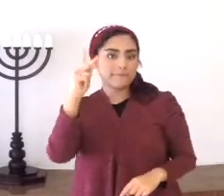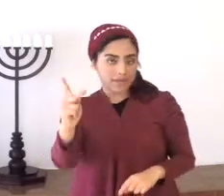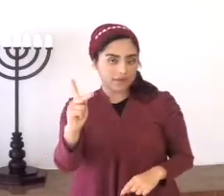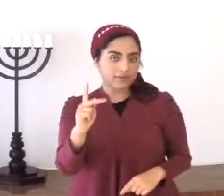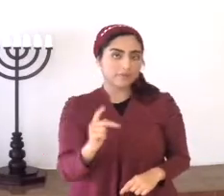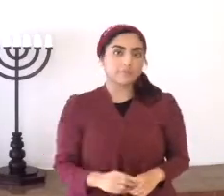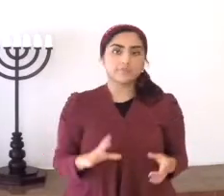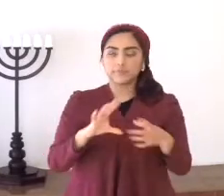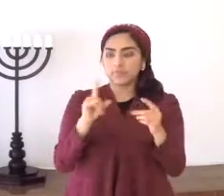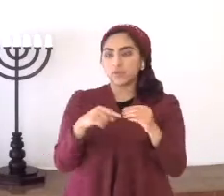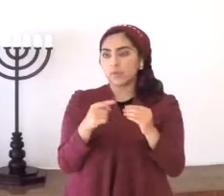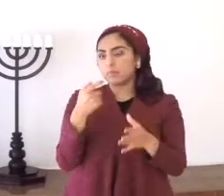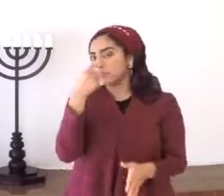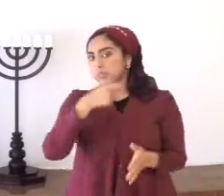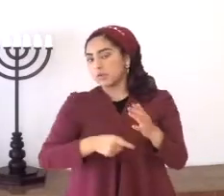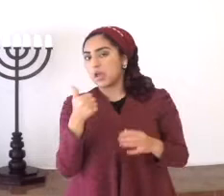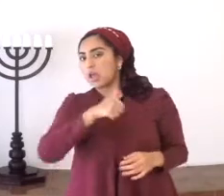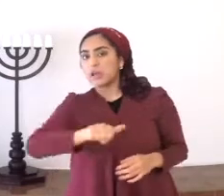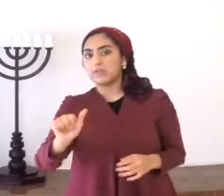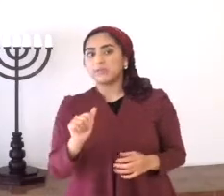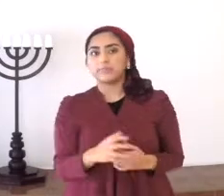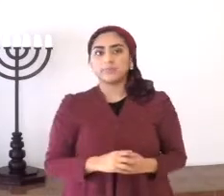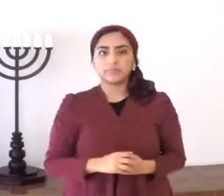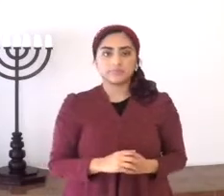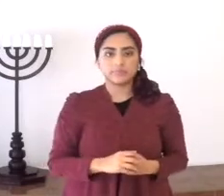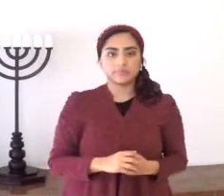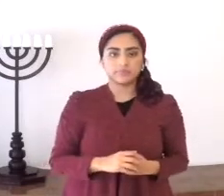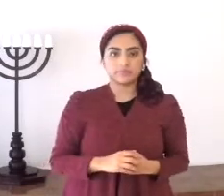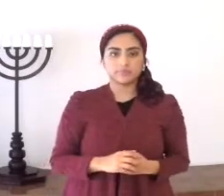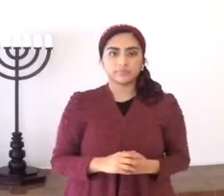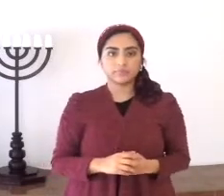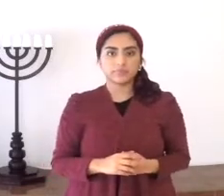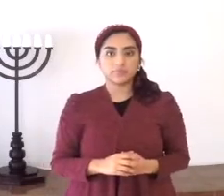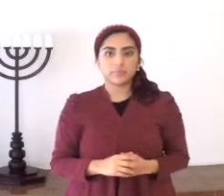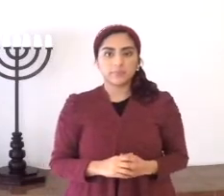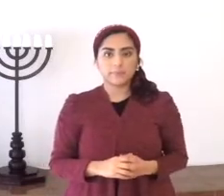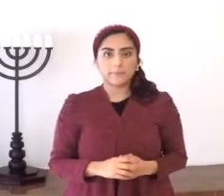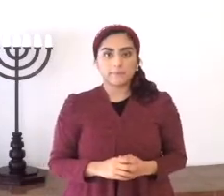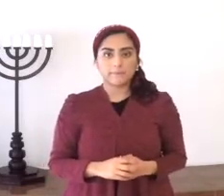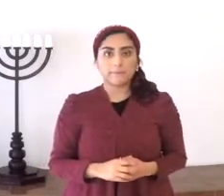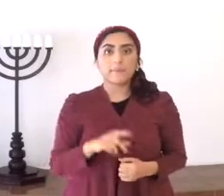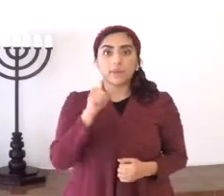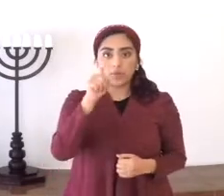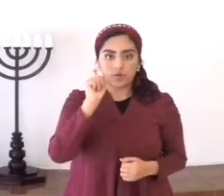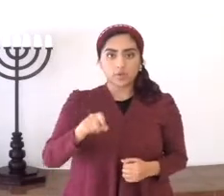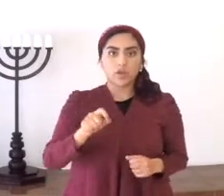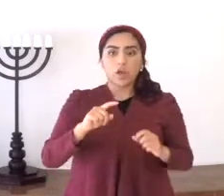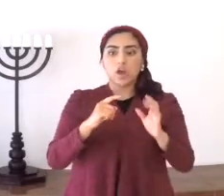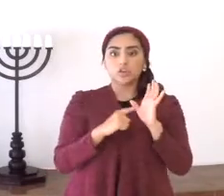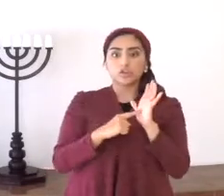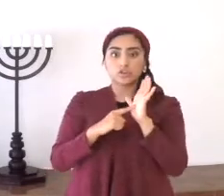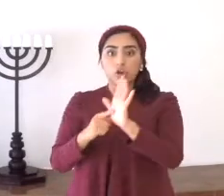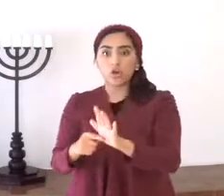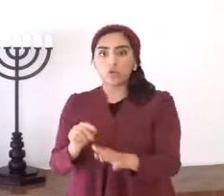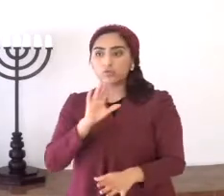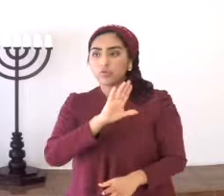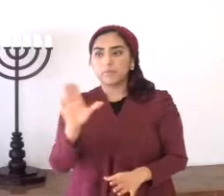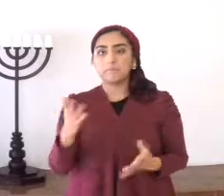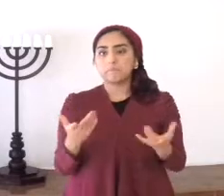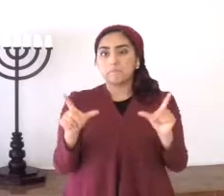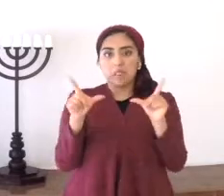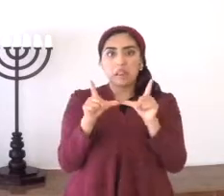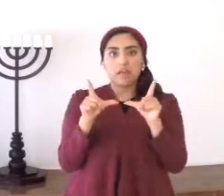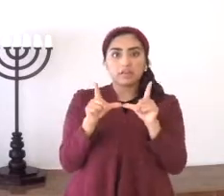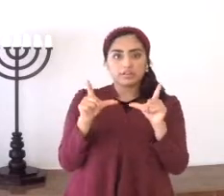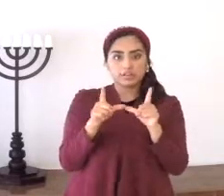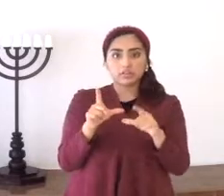ejemplo. Si tú llegas al banco a cobrar algo, no estamos cometiendo pecado porque no estamos en Shabbat, pero no estamos haciendo eso. Tú tienes